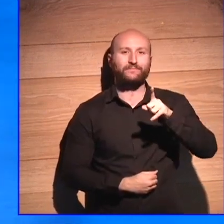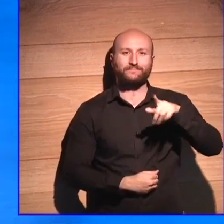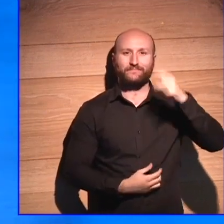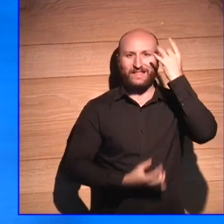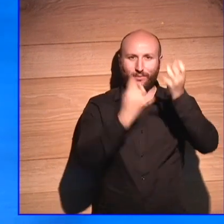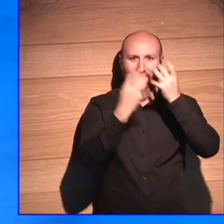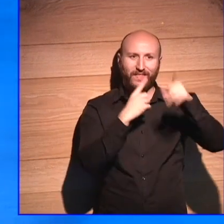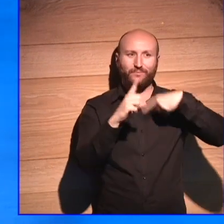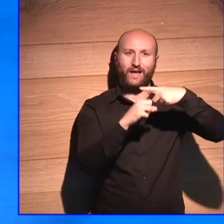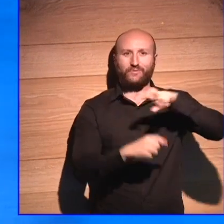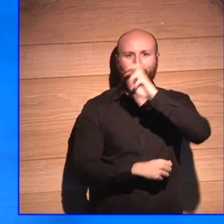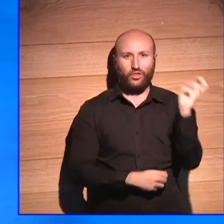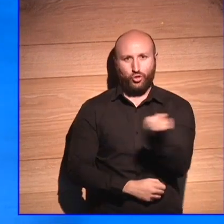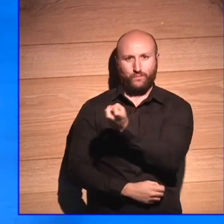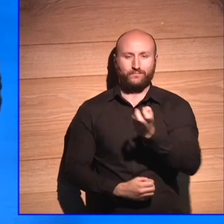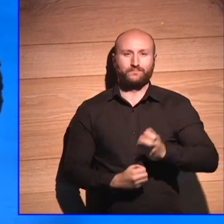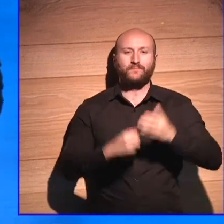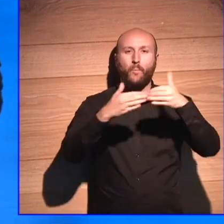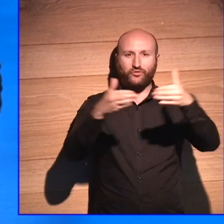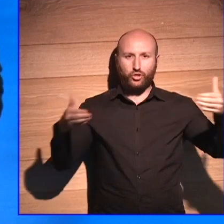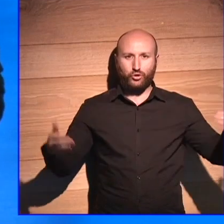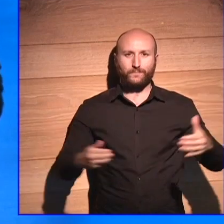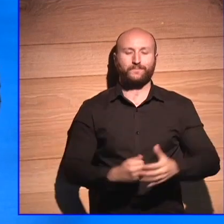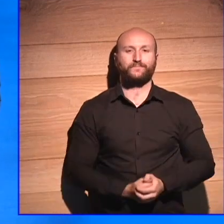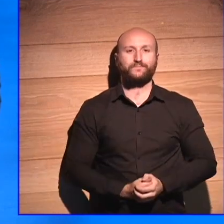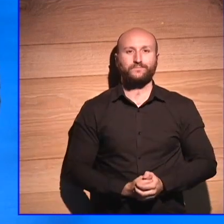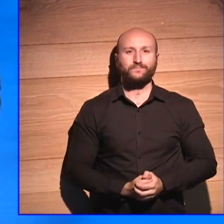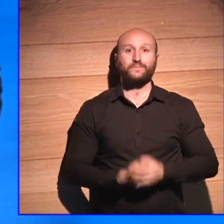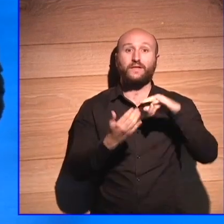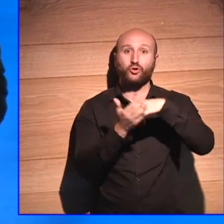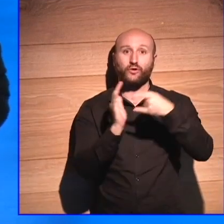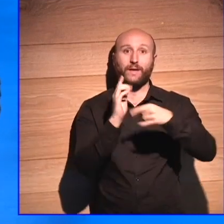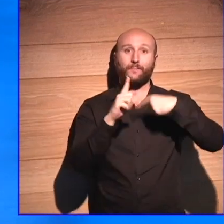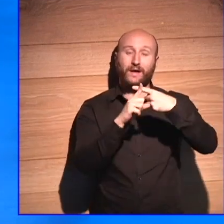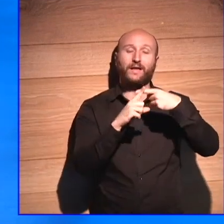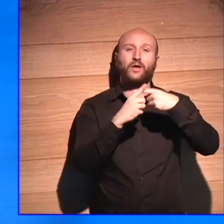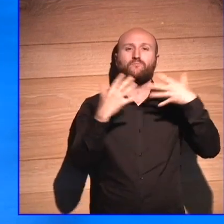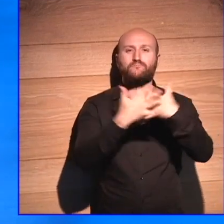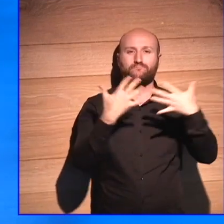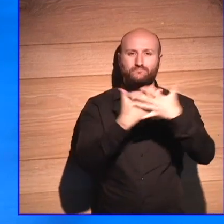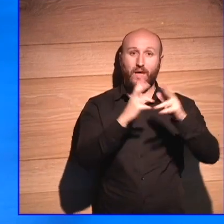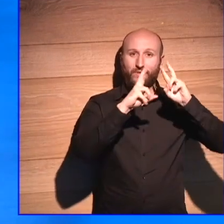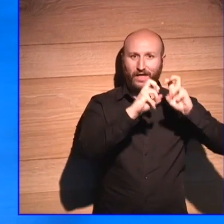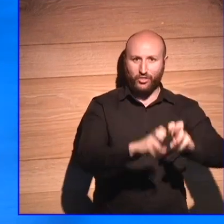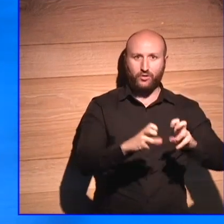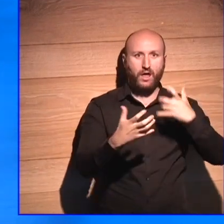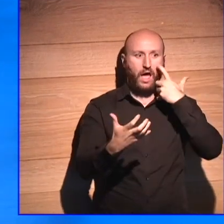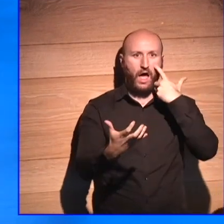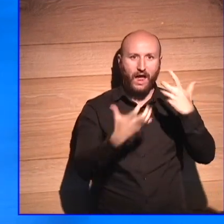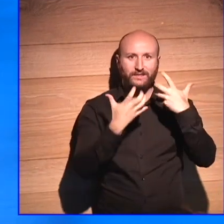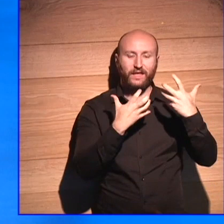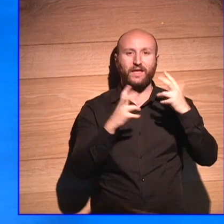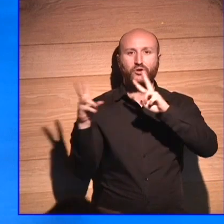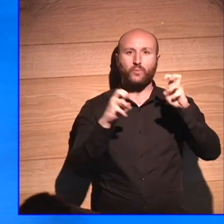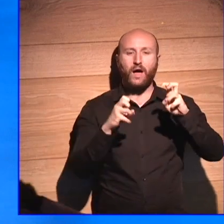nuestras exposiciones. La tecnología y su combinación con la investigación, con el arte, con las nuevas